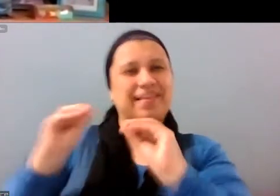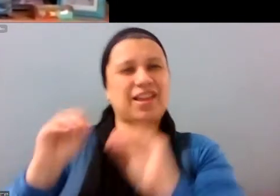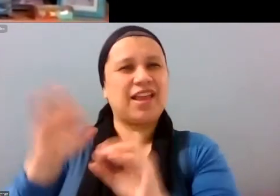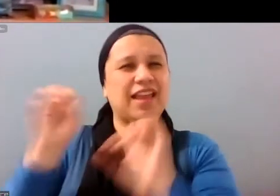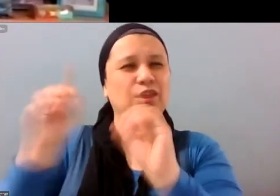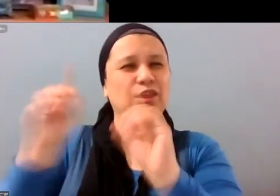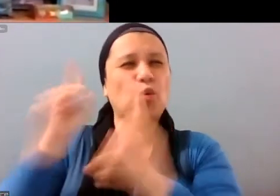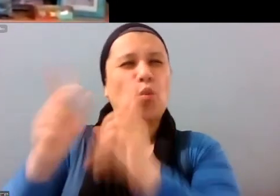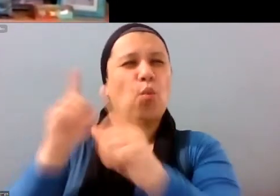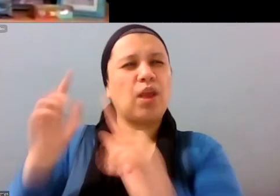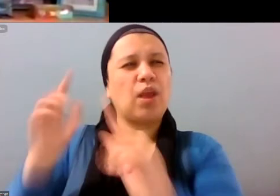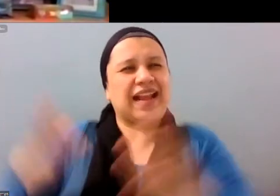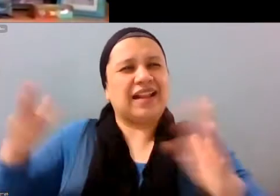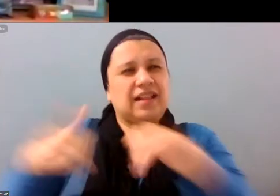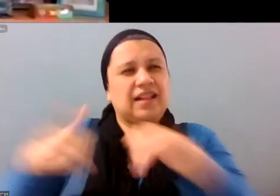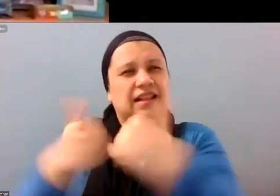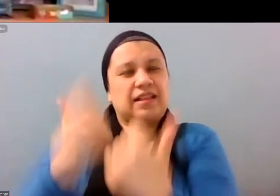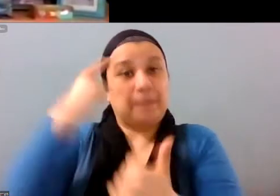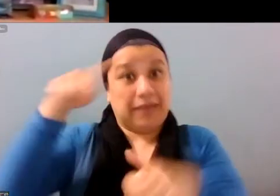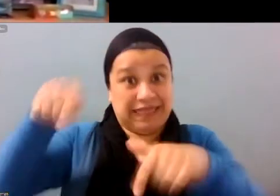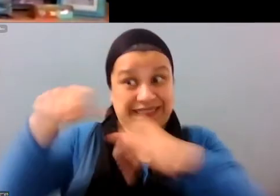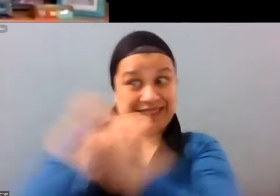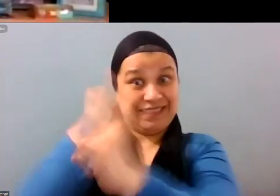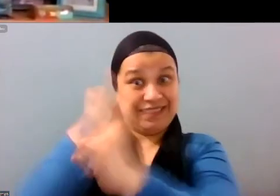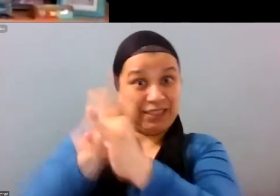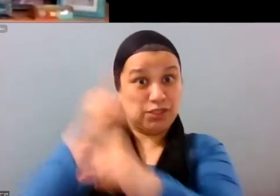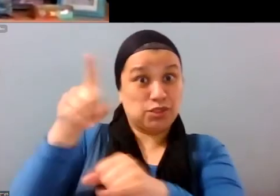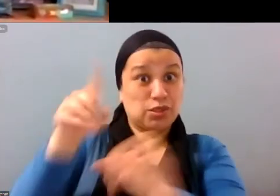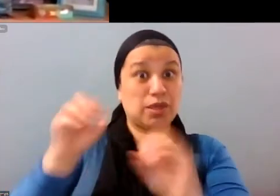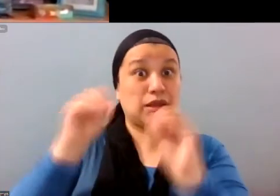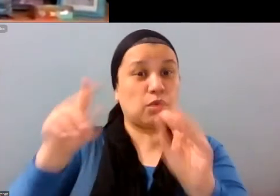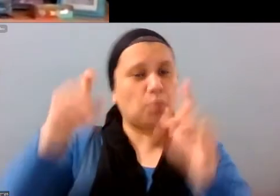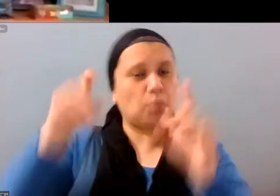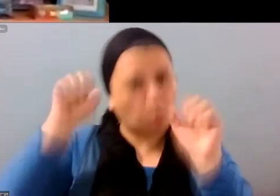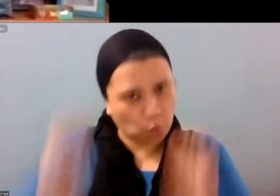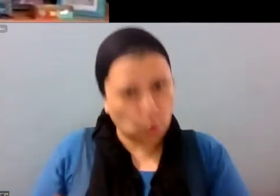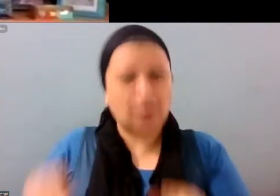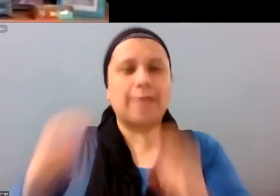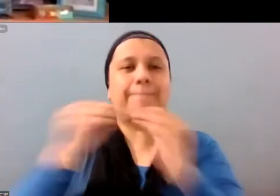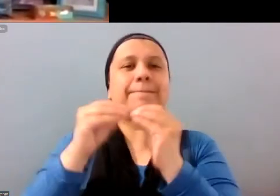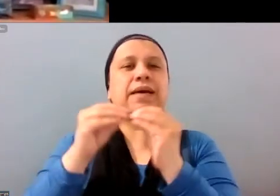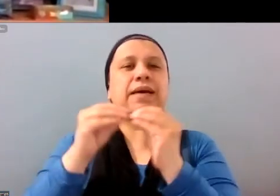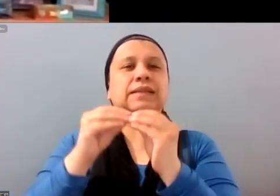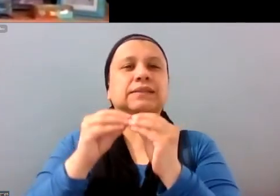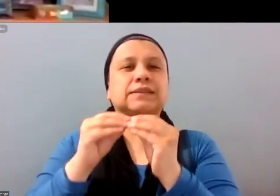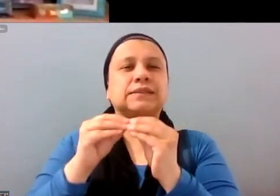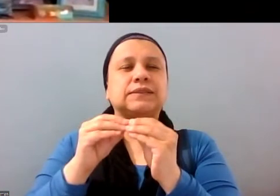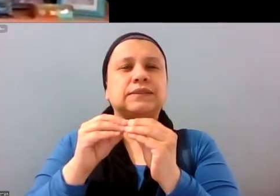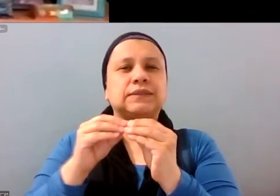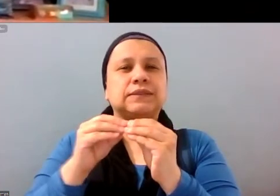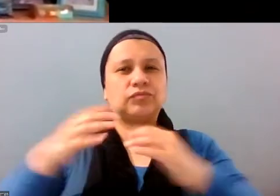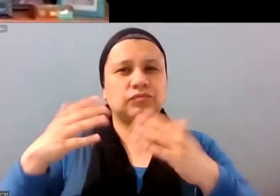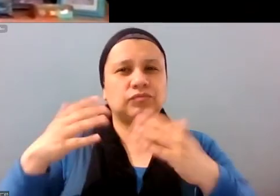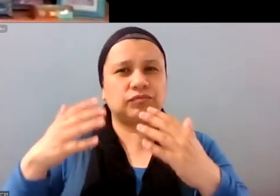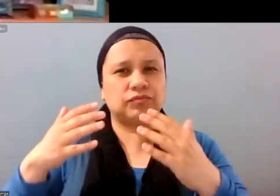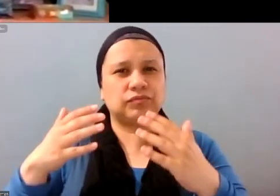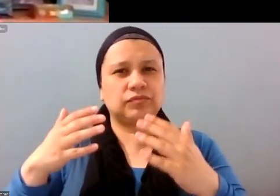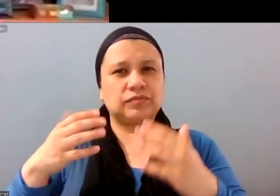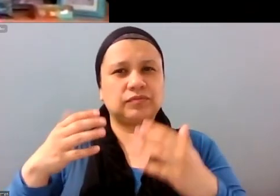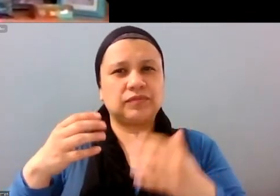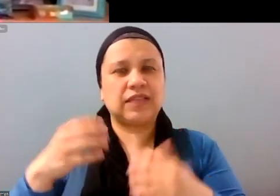retos para que las instituciones educativas logren una migración o enfrenten una migración sin tantas